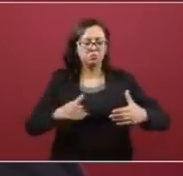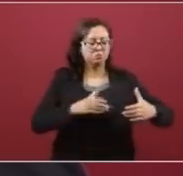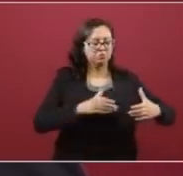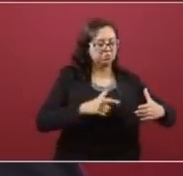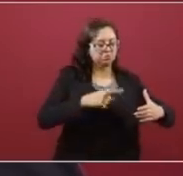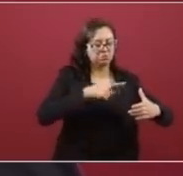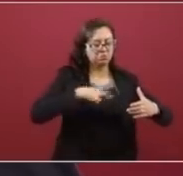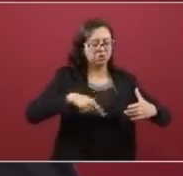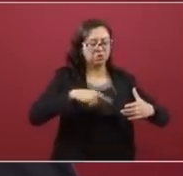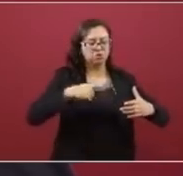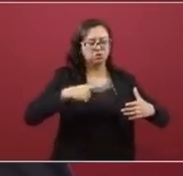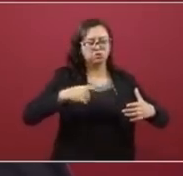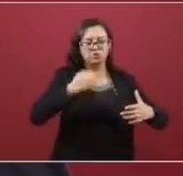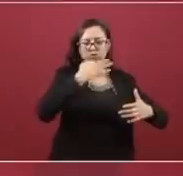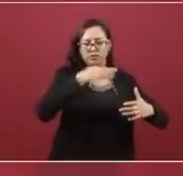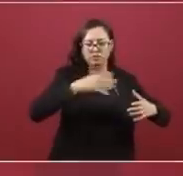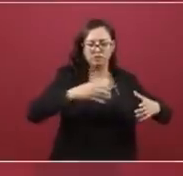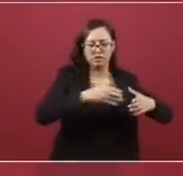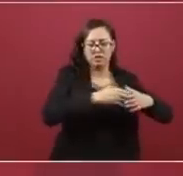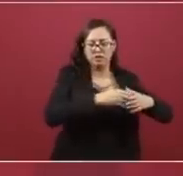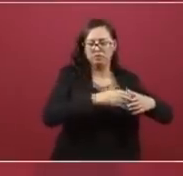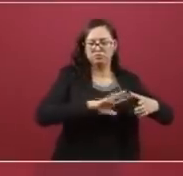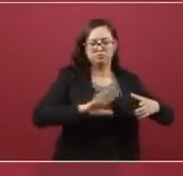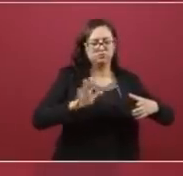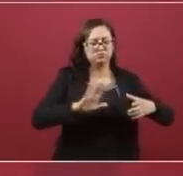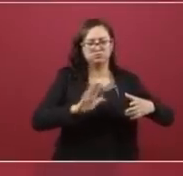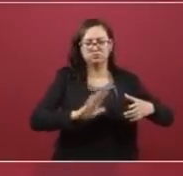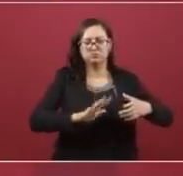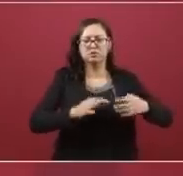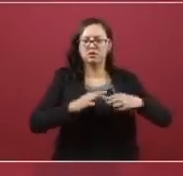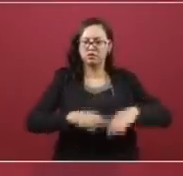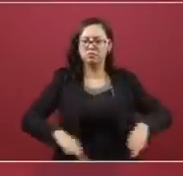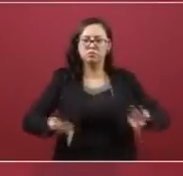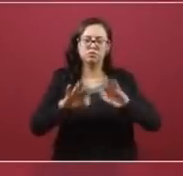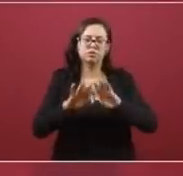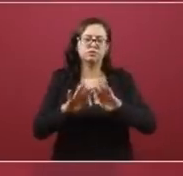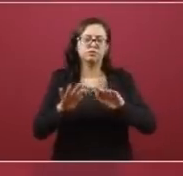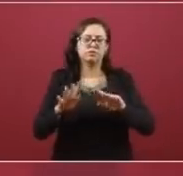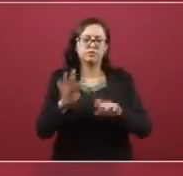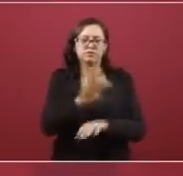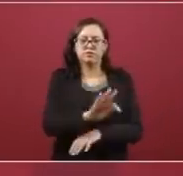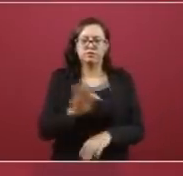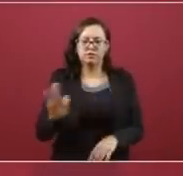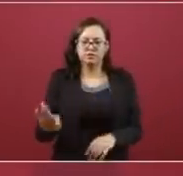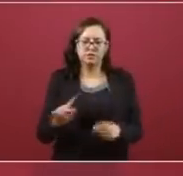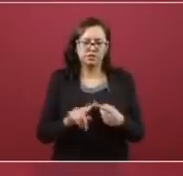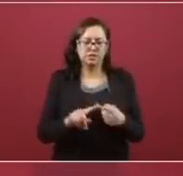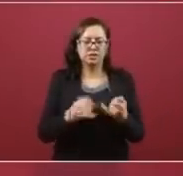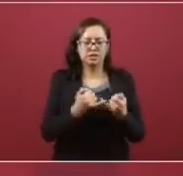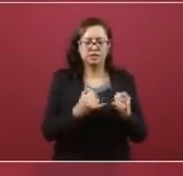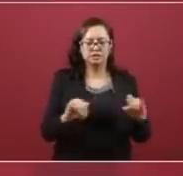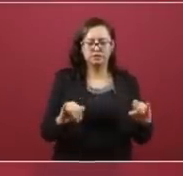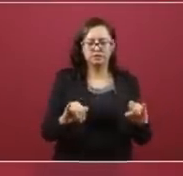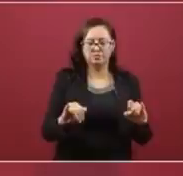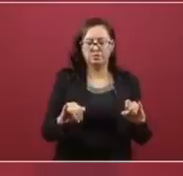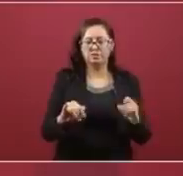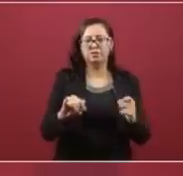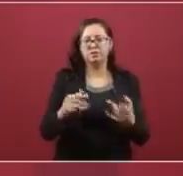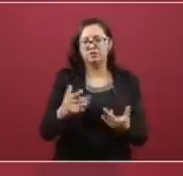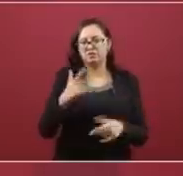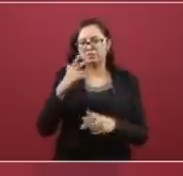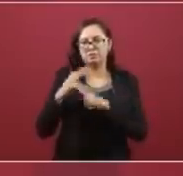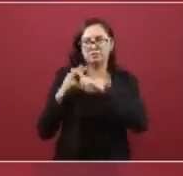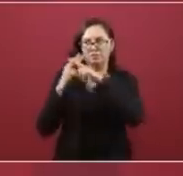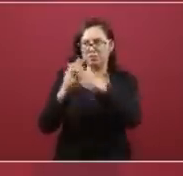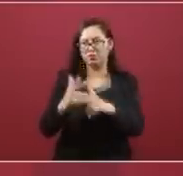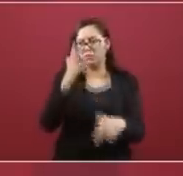para nosotros es muy importante eh conmemorar la independencia de la mejor forma